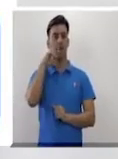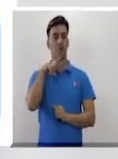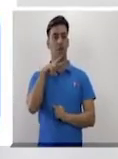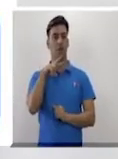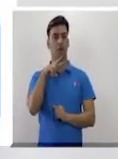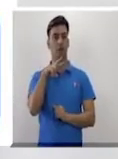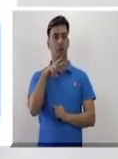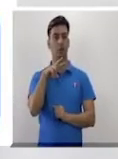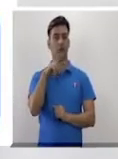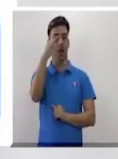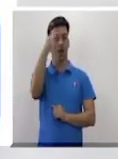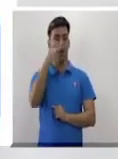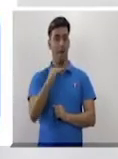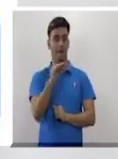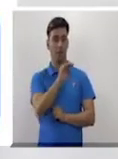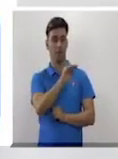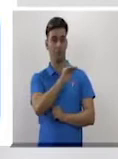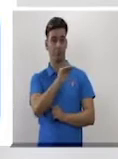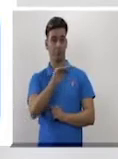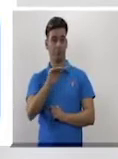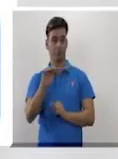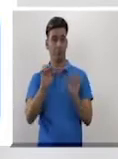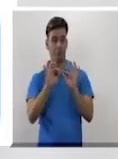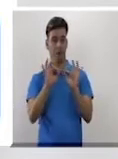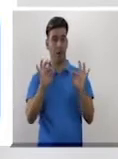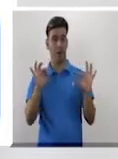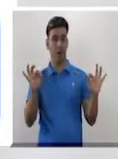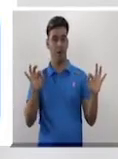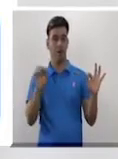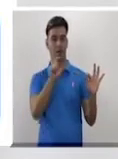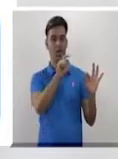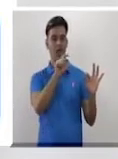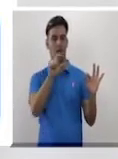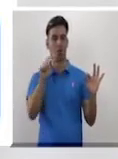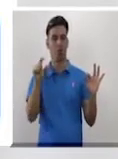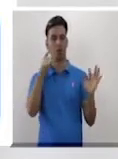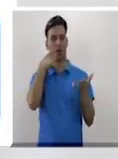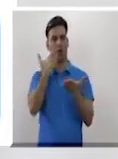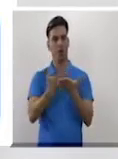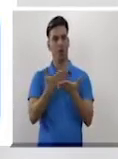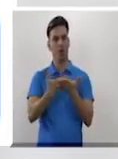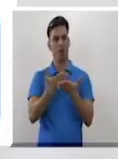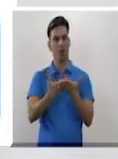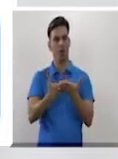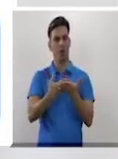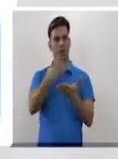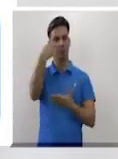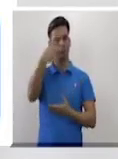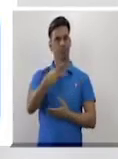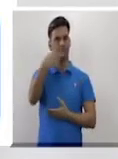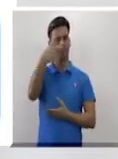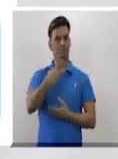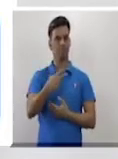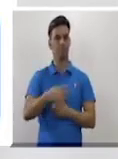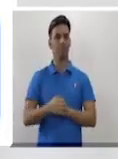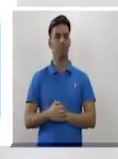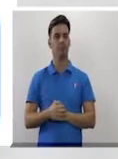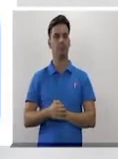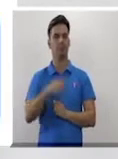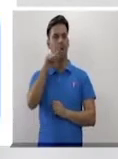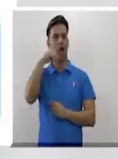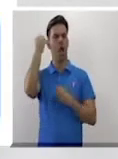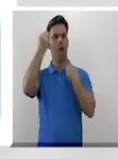la ecuación que se corresponde con la parábola representada. Entonces tenemos que hacer un